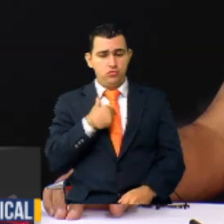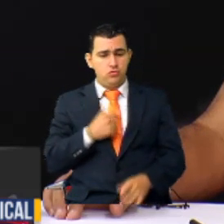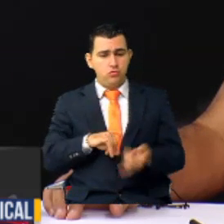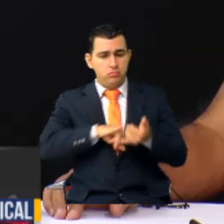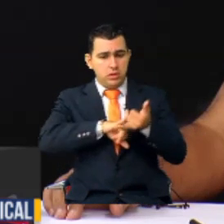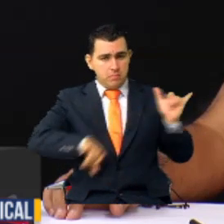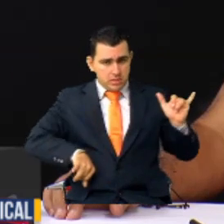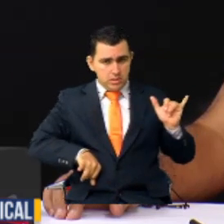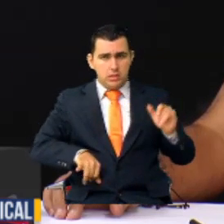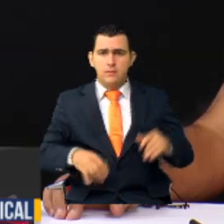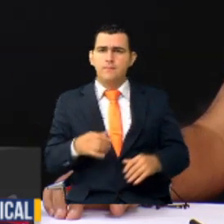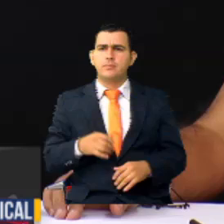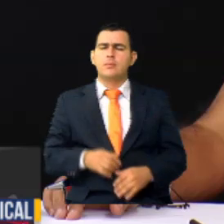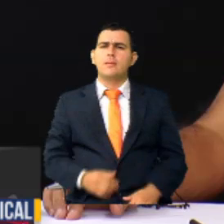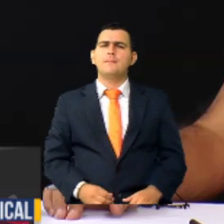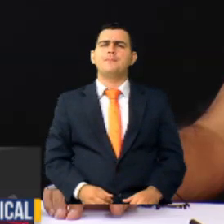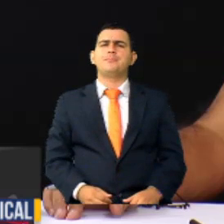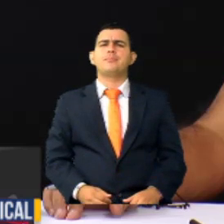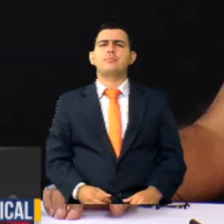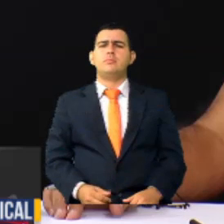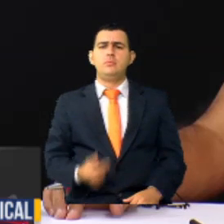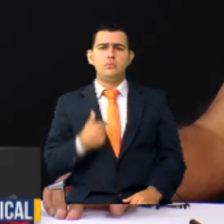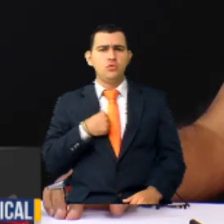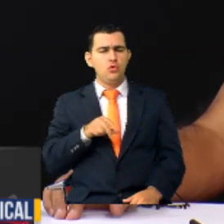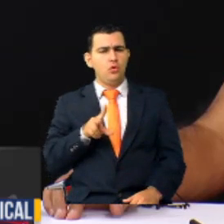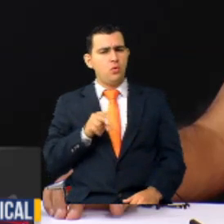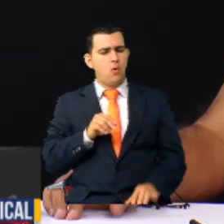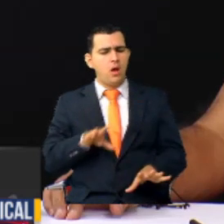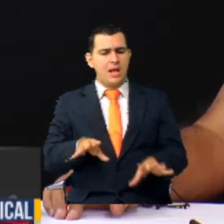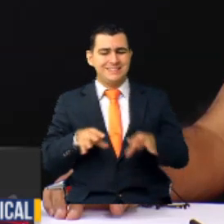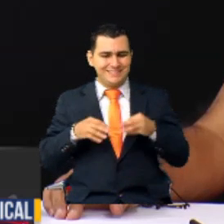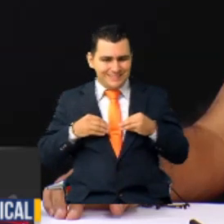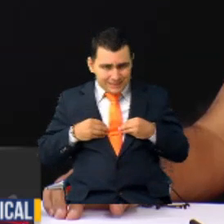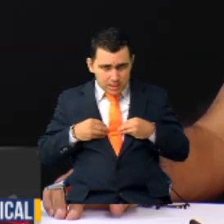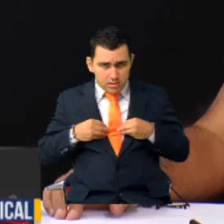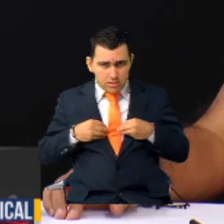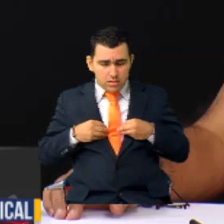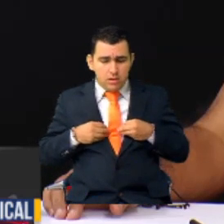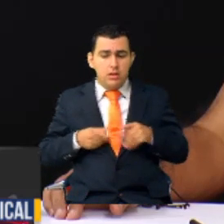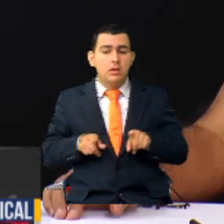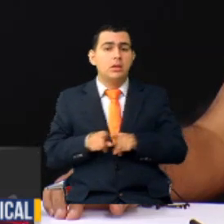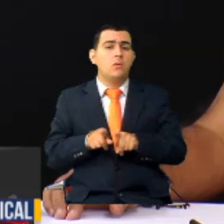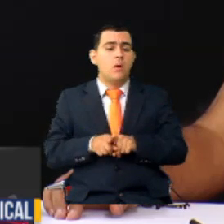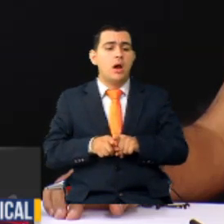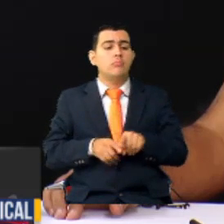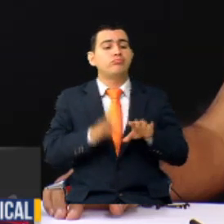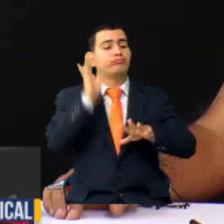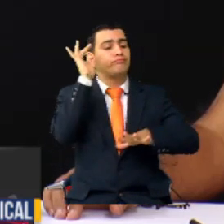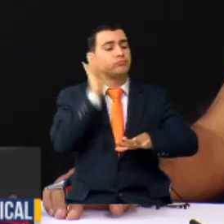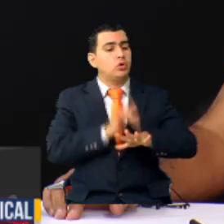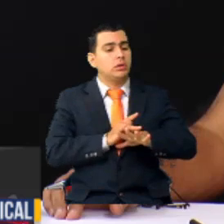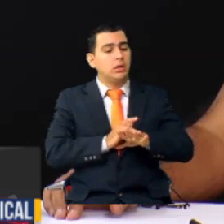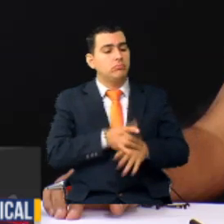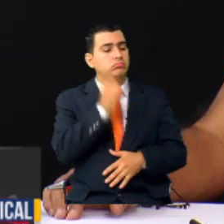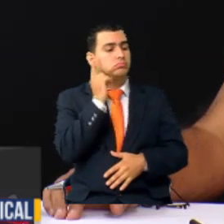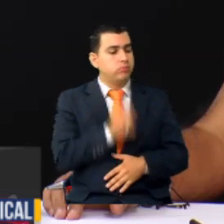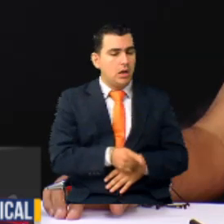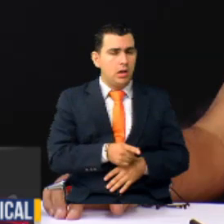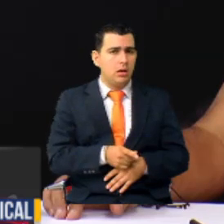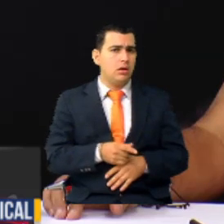por efecto de no aceptar condiciones o situaciones planteadas, uno hoy tenga